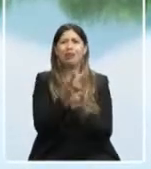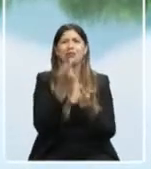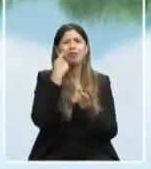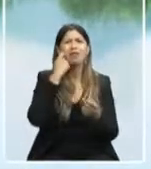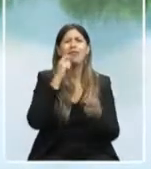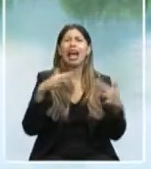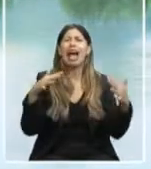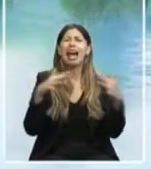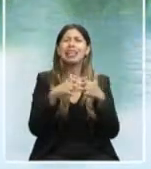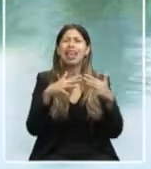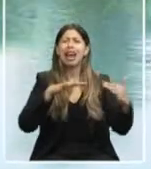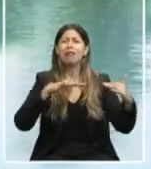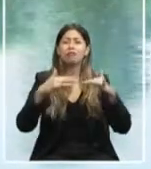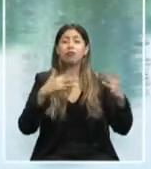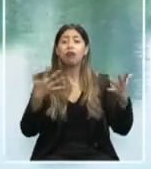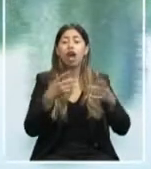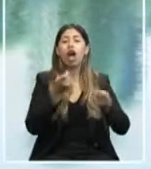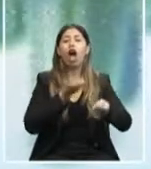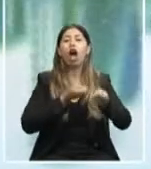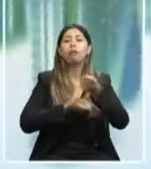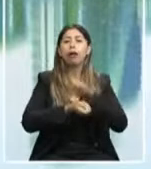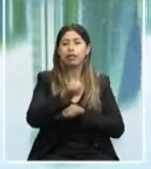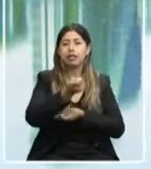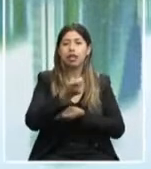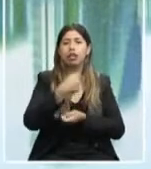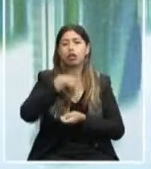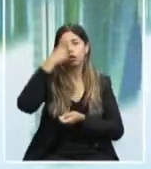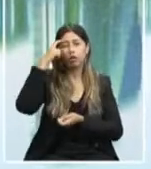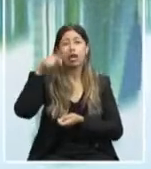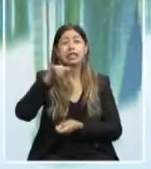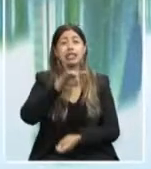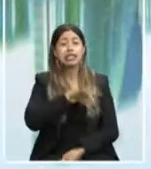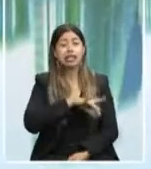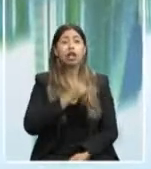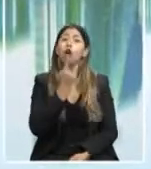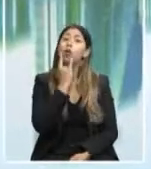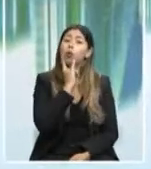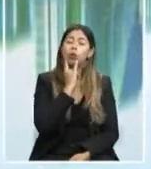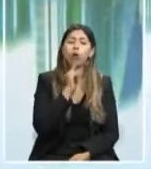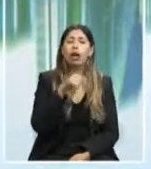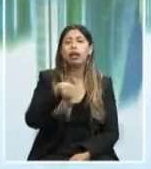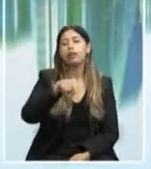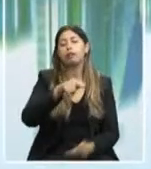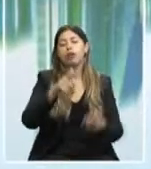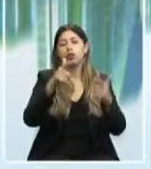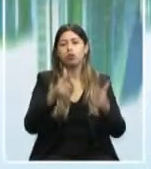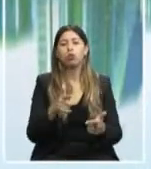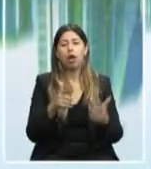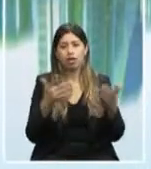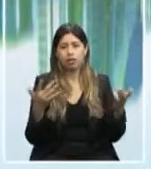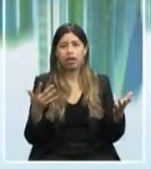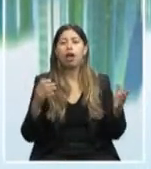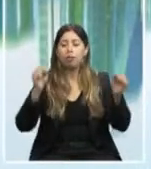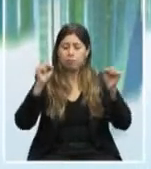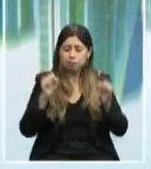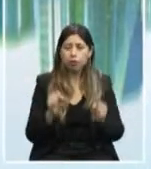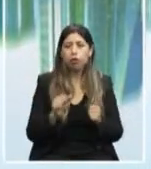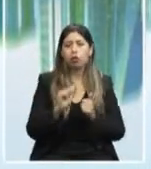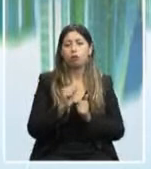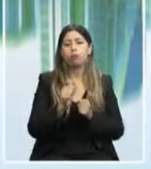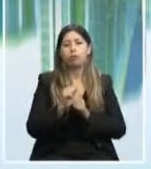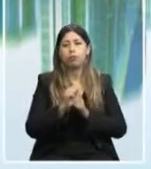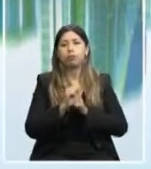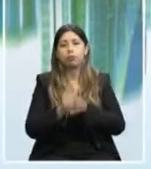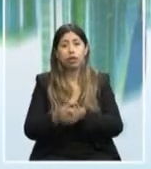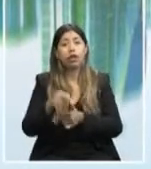comerciales que creo, y sobre todo esta última, tanto Chile como el Uruguay pudieron sortear, pero pudieron sortear por su